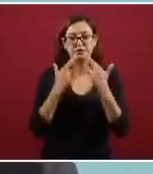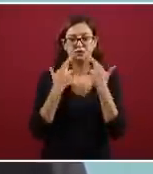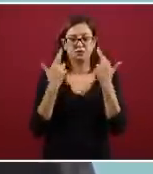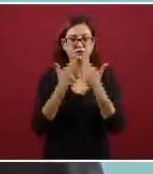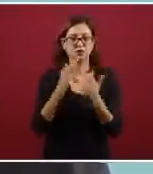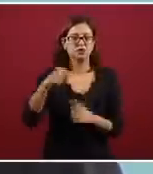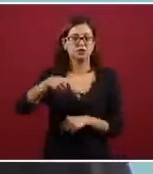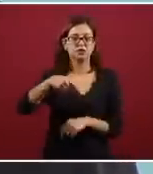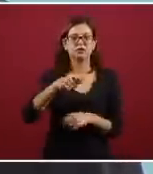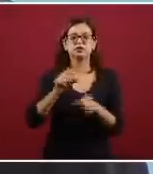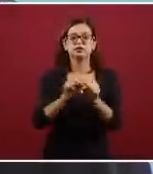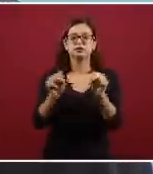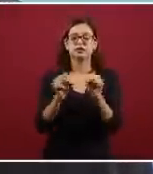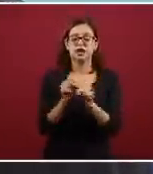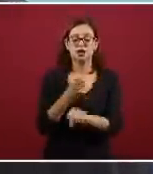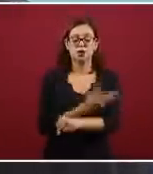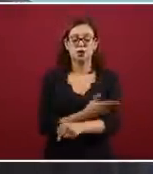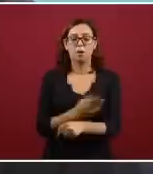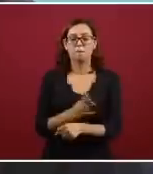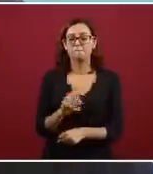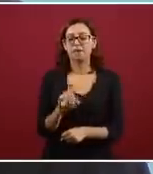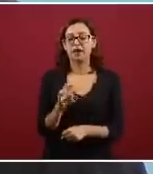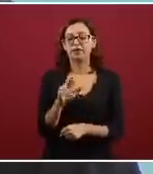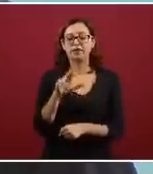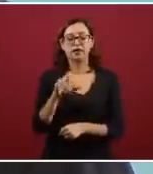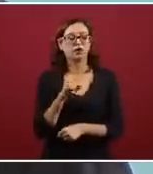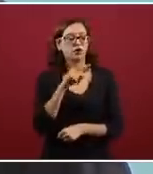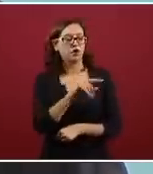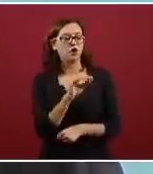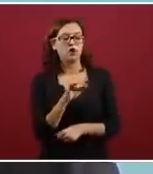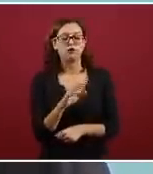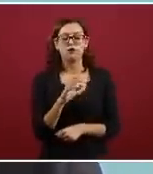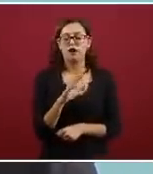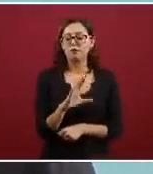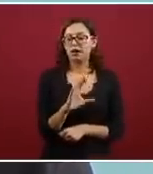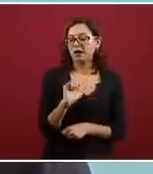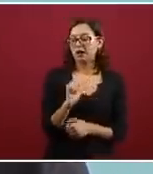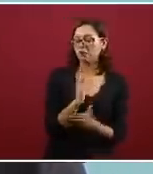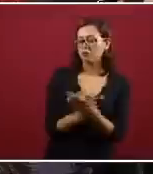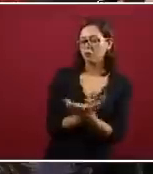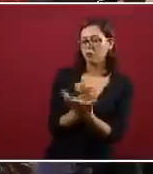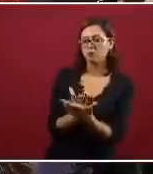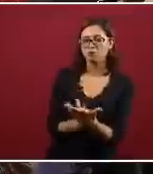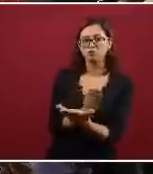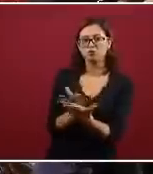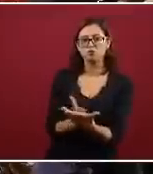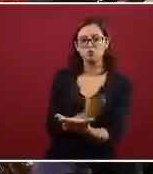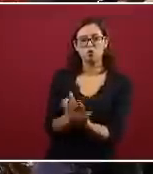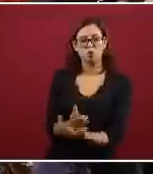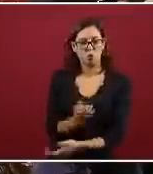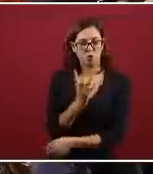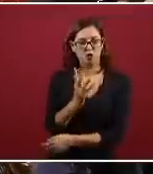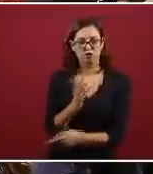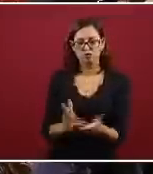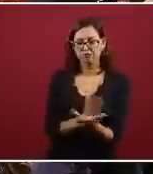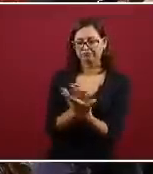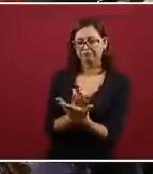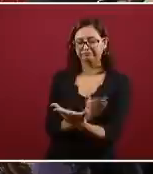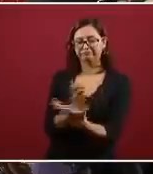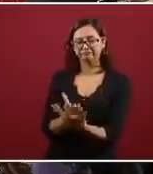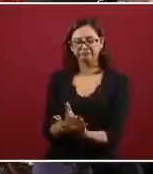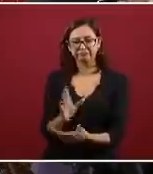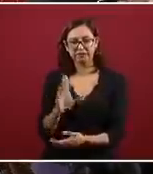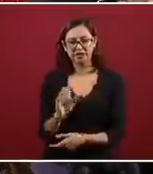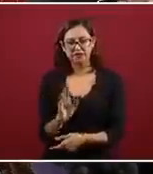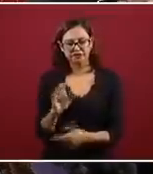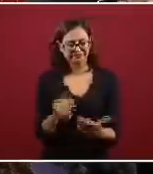Palacio Nacional, en las que Fermaca presentó cuatro contrapropuestas a la CFE, de las cuales dos de ellas no se apegaban a los